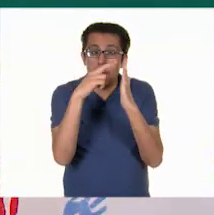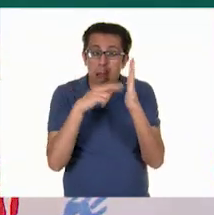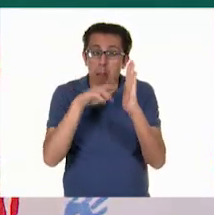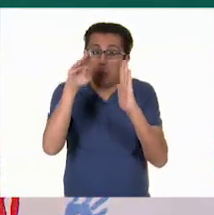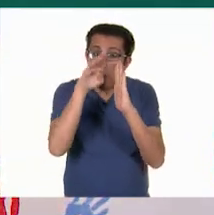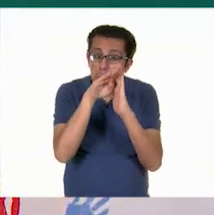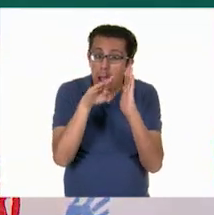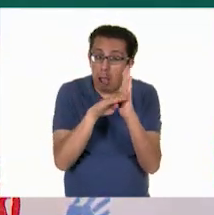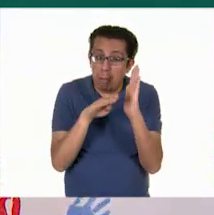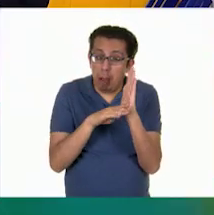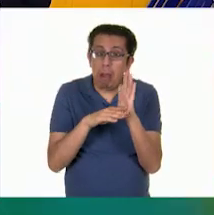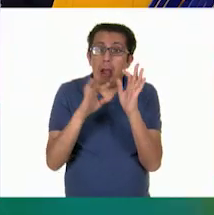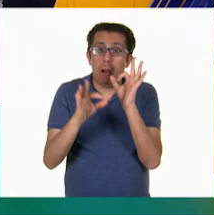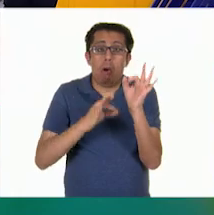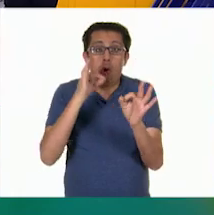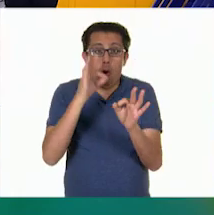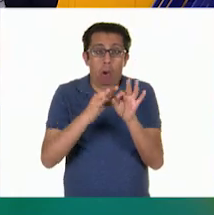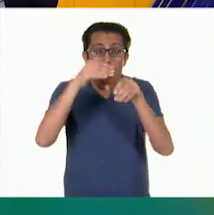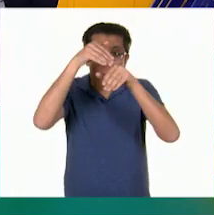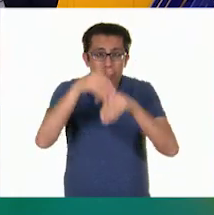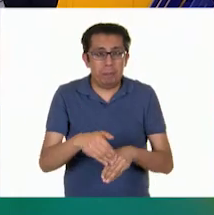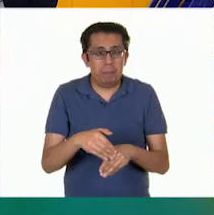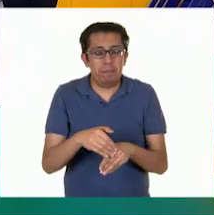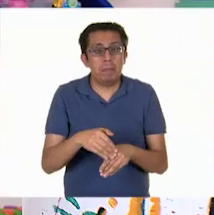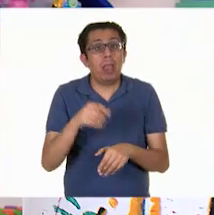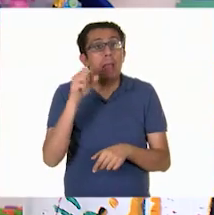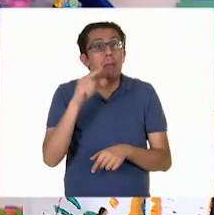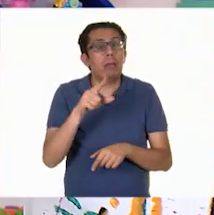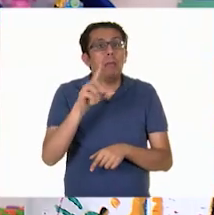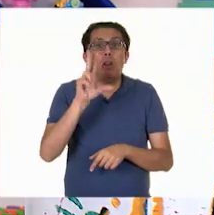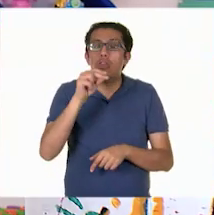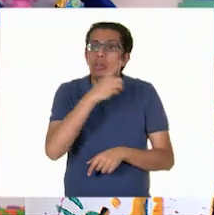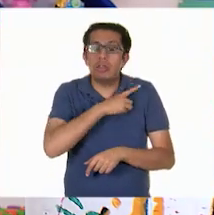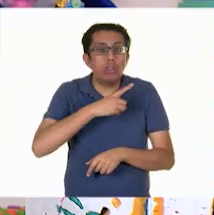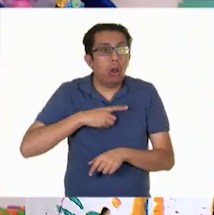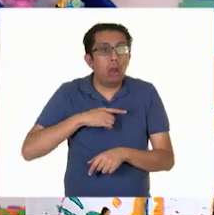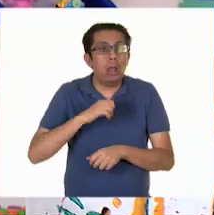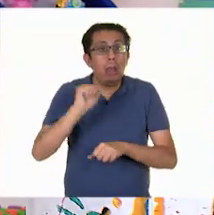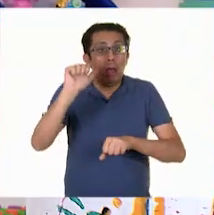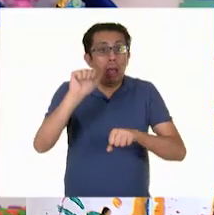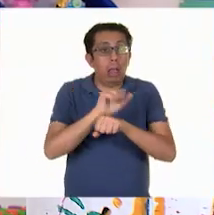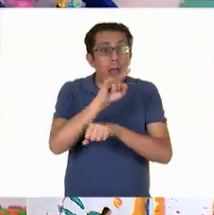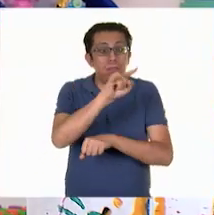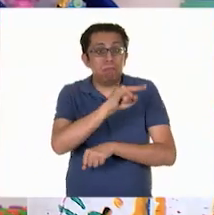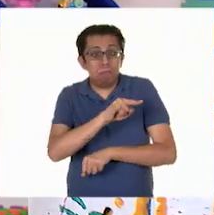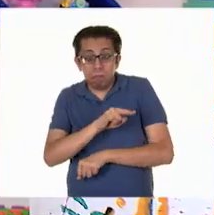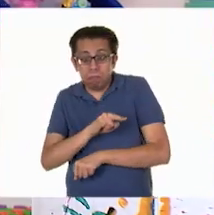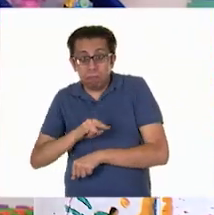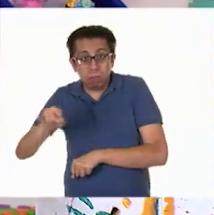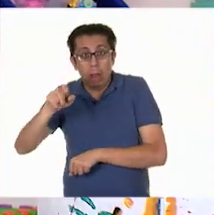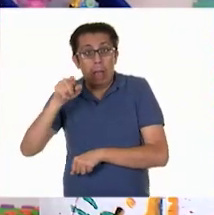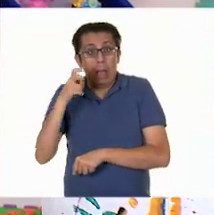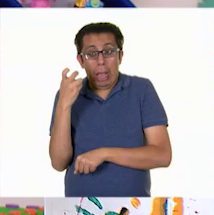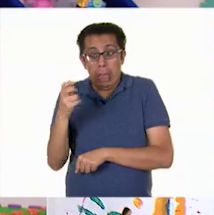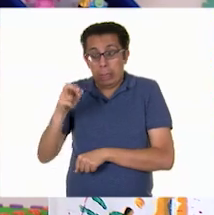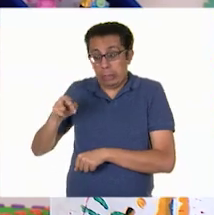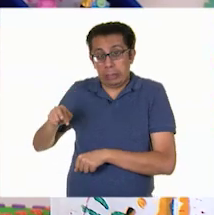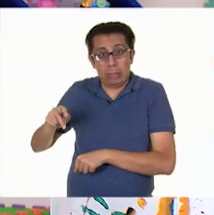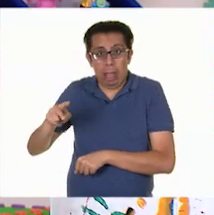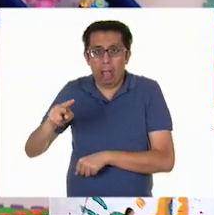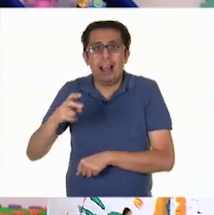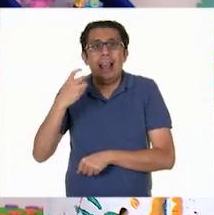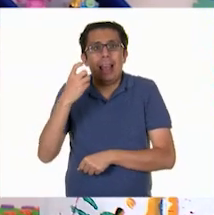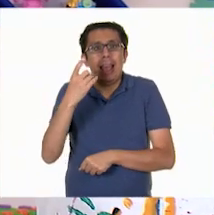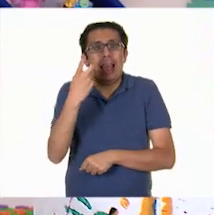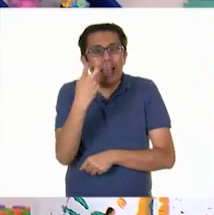bien común, ¿no? Y no estacionarse en las banquetas. Las banquetas son para los peatones, por